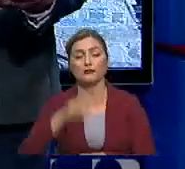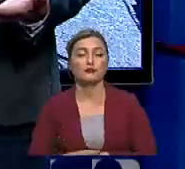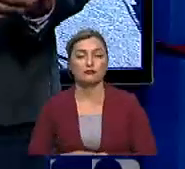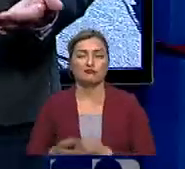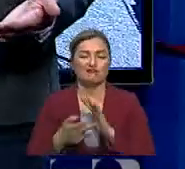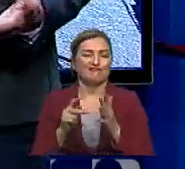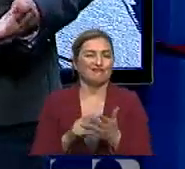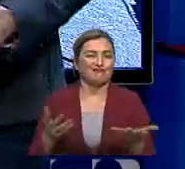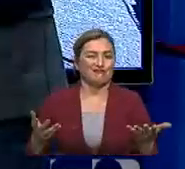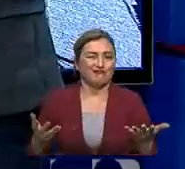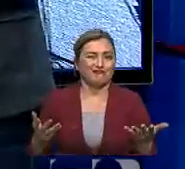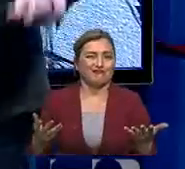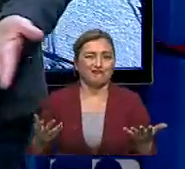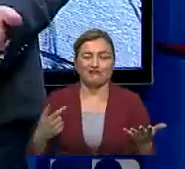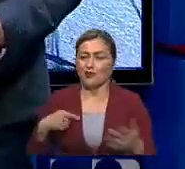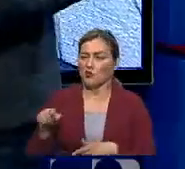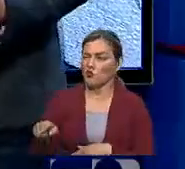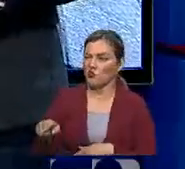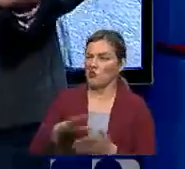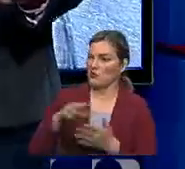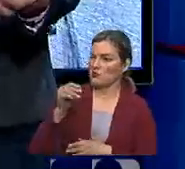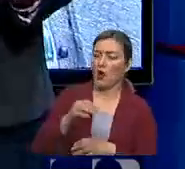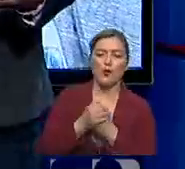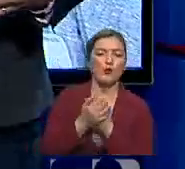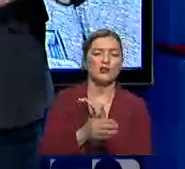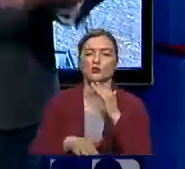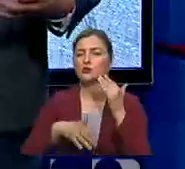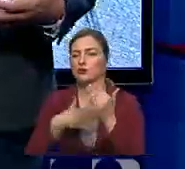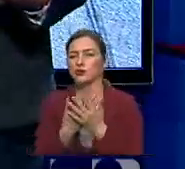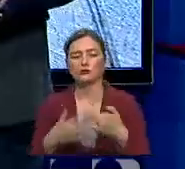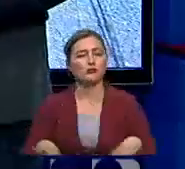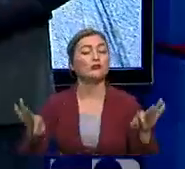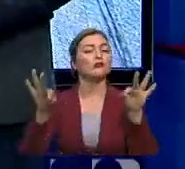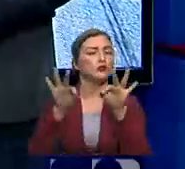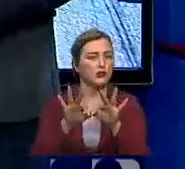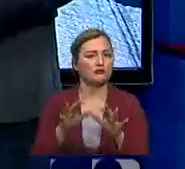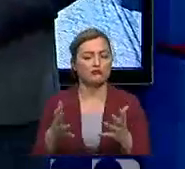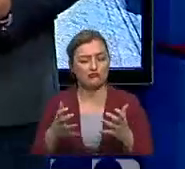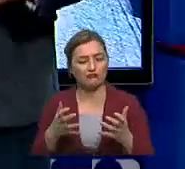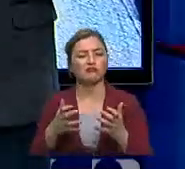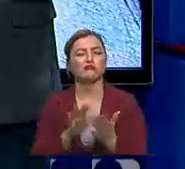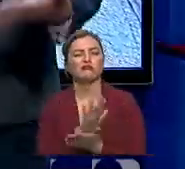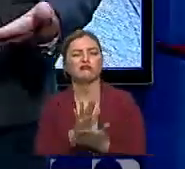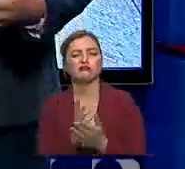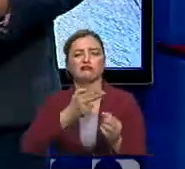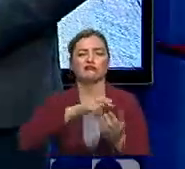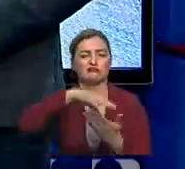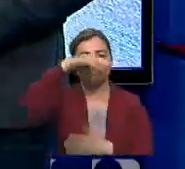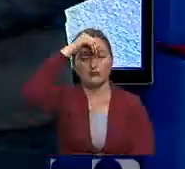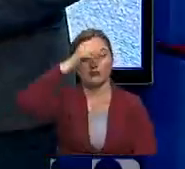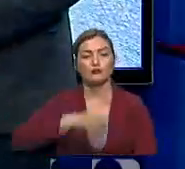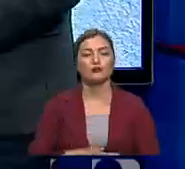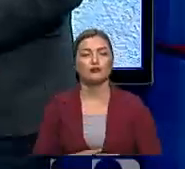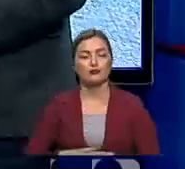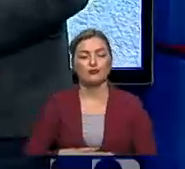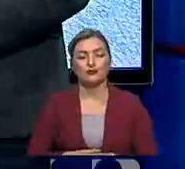no significa de que ellos se les tiene que decir no sirven. Hay que aprovechar las ganas que tienen de volver a clases y de aprender. Estamos además